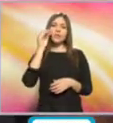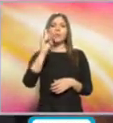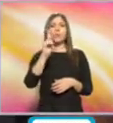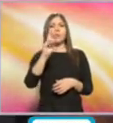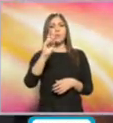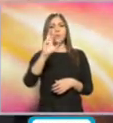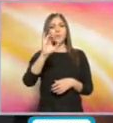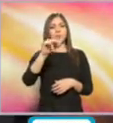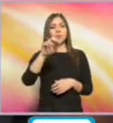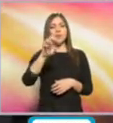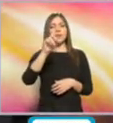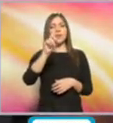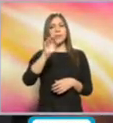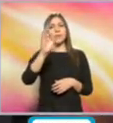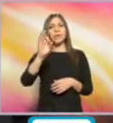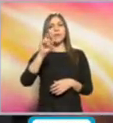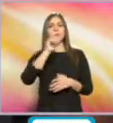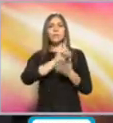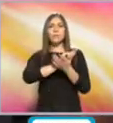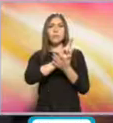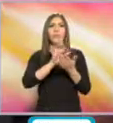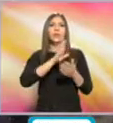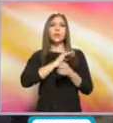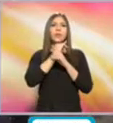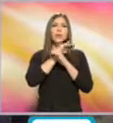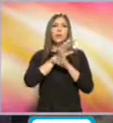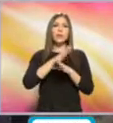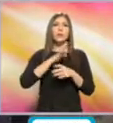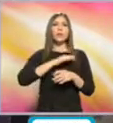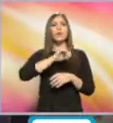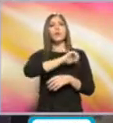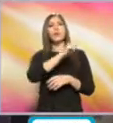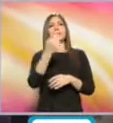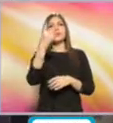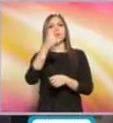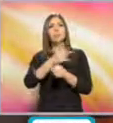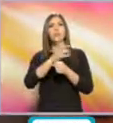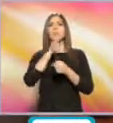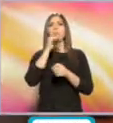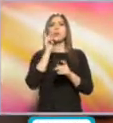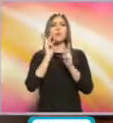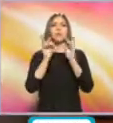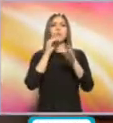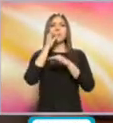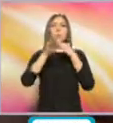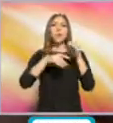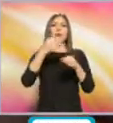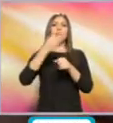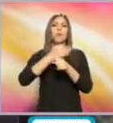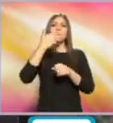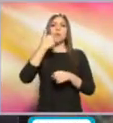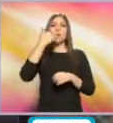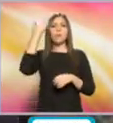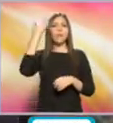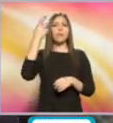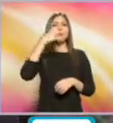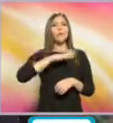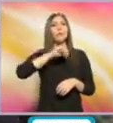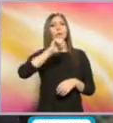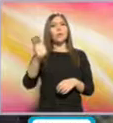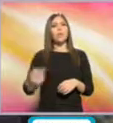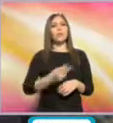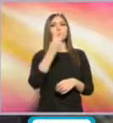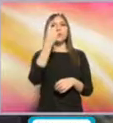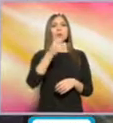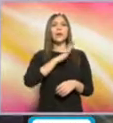Twitter. Muy bien. Ahí está toda la información. Tenemos otras dos convocatorias que sé que no podemos platicar por el tiempo, pero tenemos otras dos convocatorias